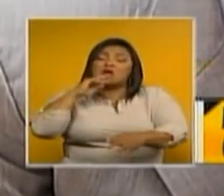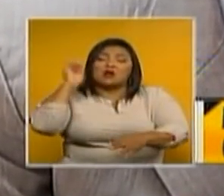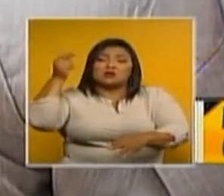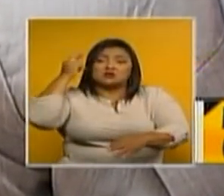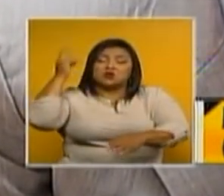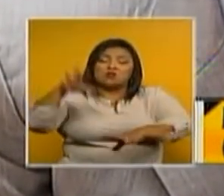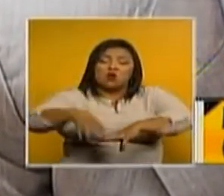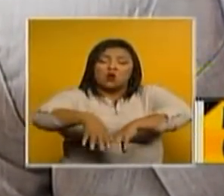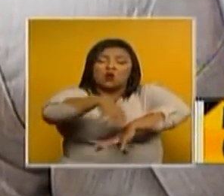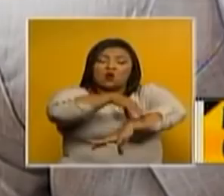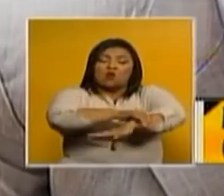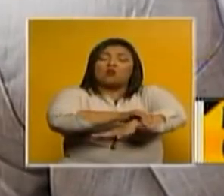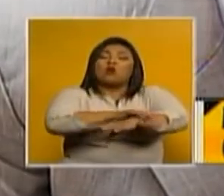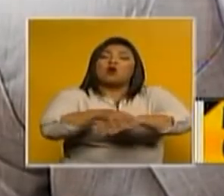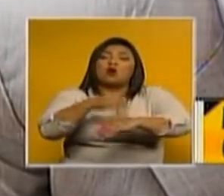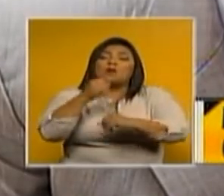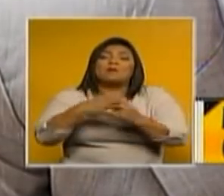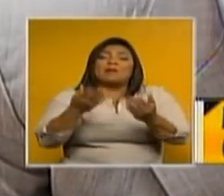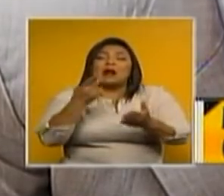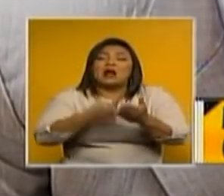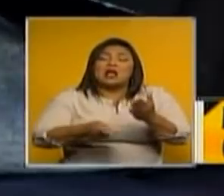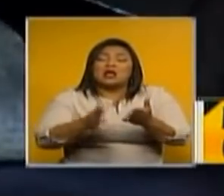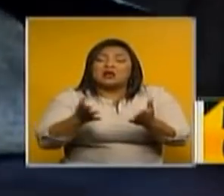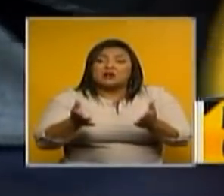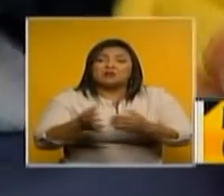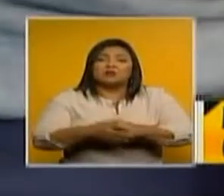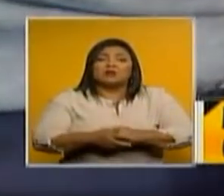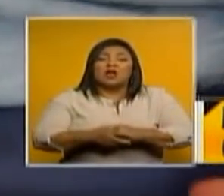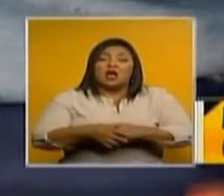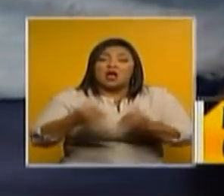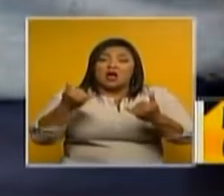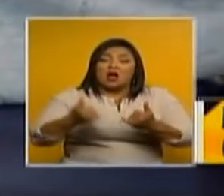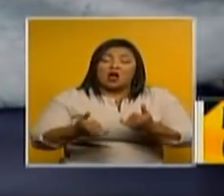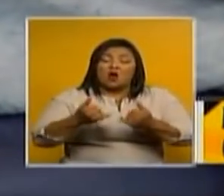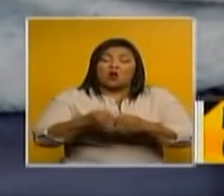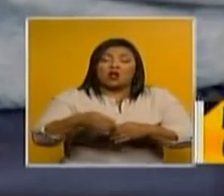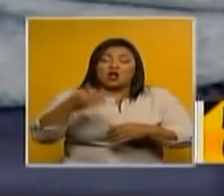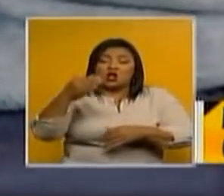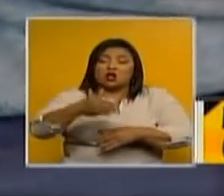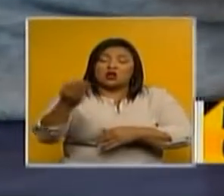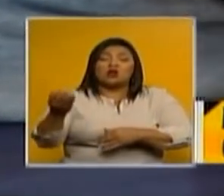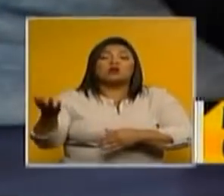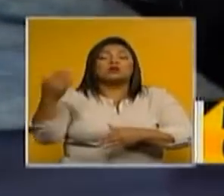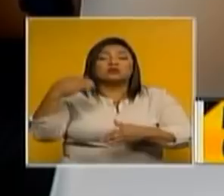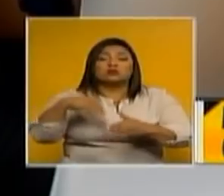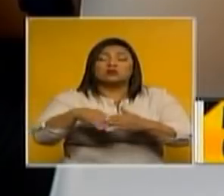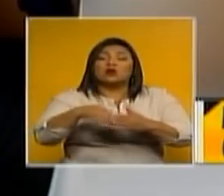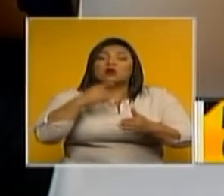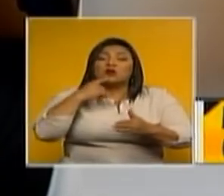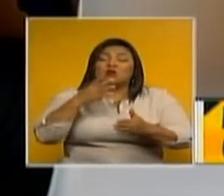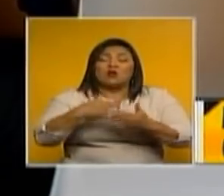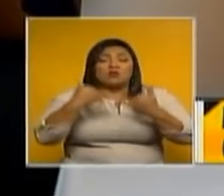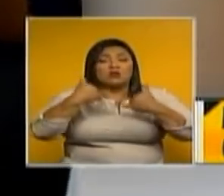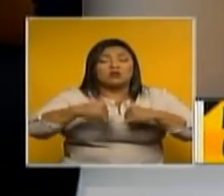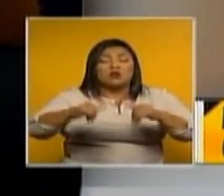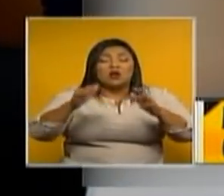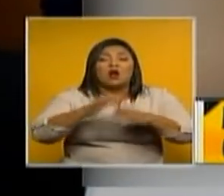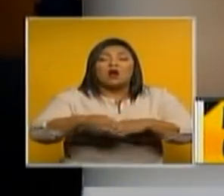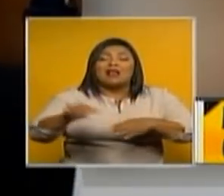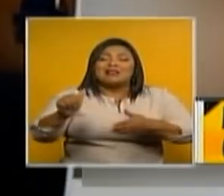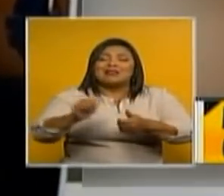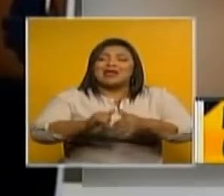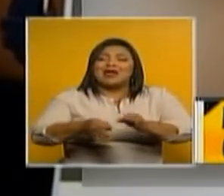un antiinflamatorio local. Por ahora el menor ya fue reubicado de institución y continúa bajo las